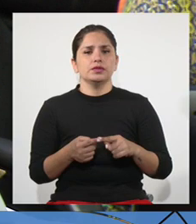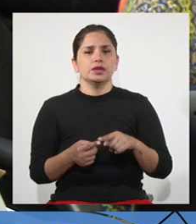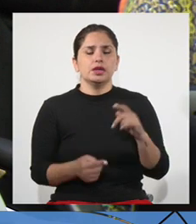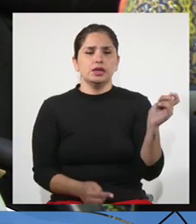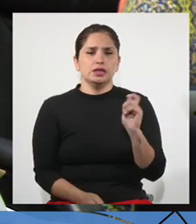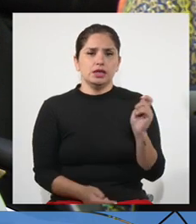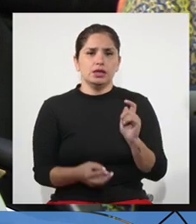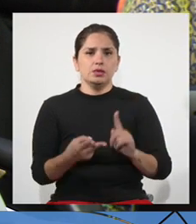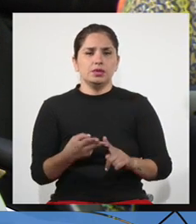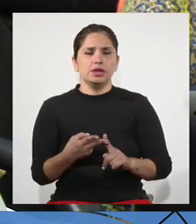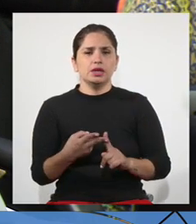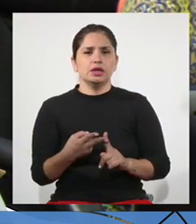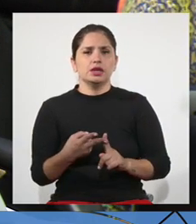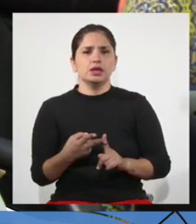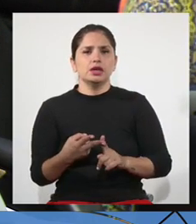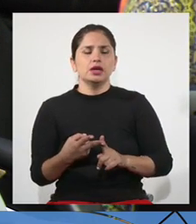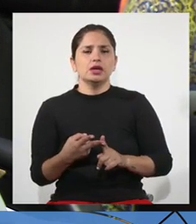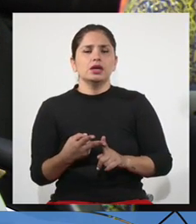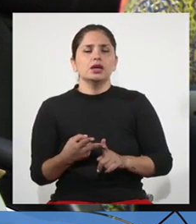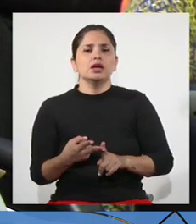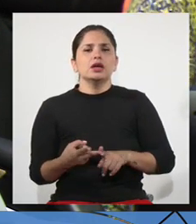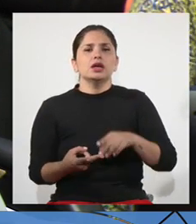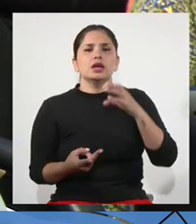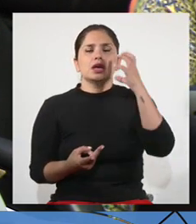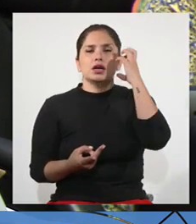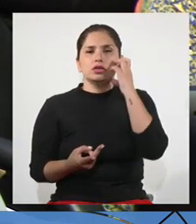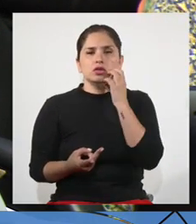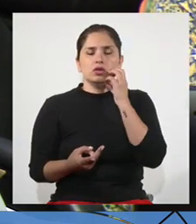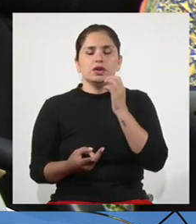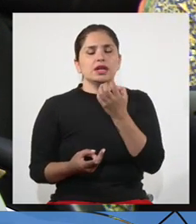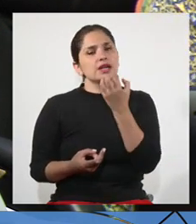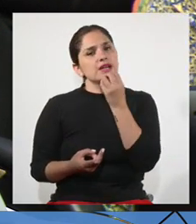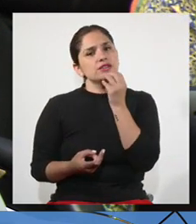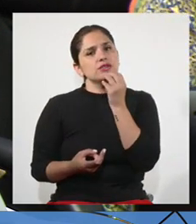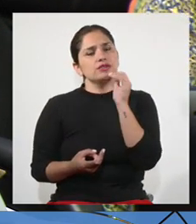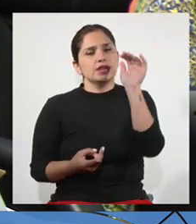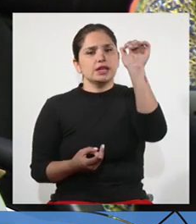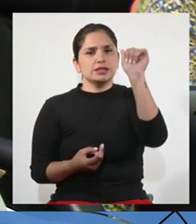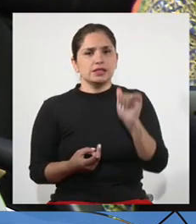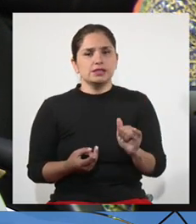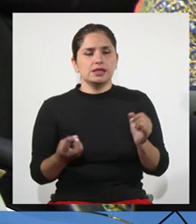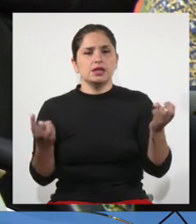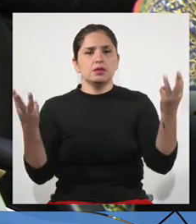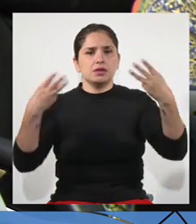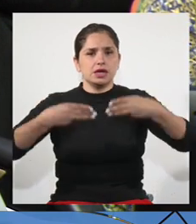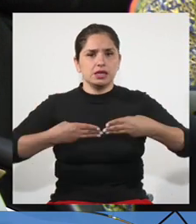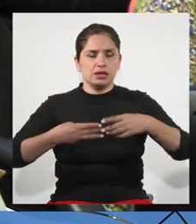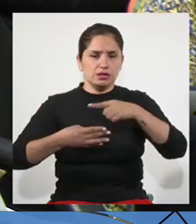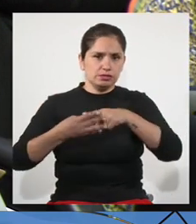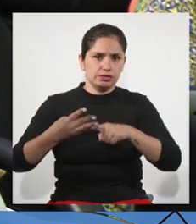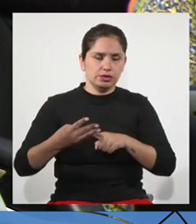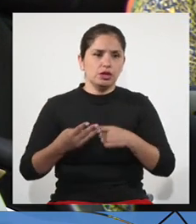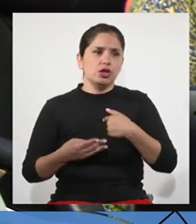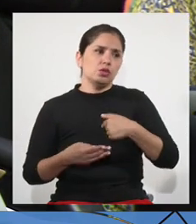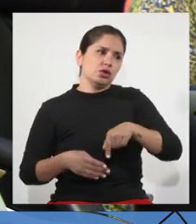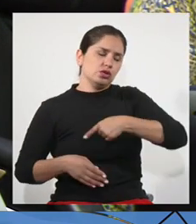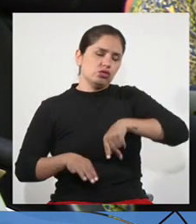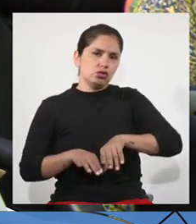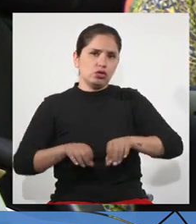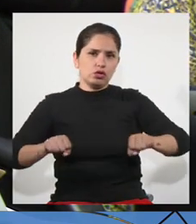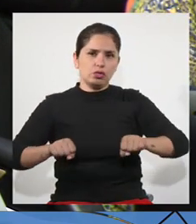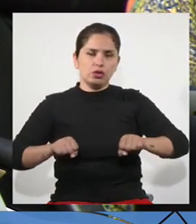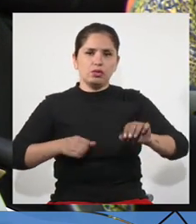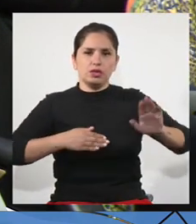Tarapacá, Arturo Prat, Antofagasta, Aysén y Magallanes. Básicamente porque nos comprometimos, y así fue,